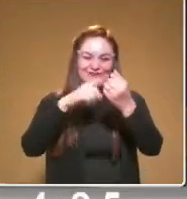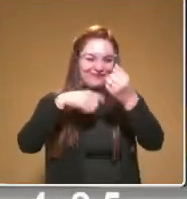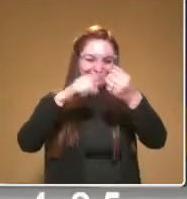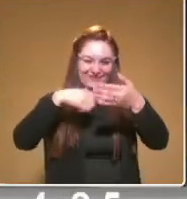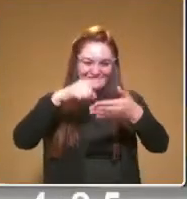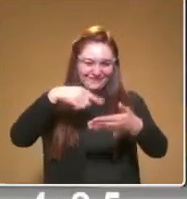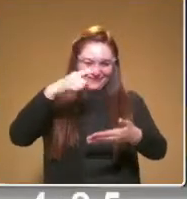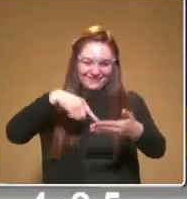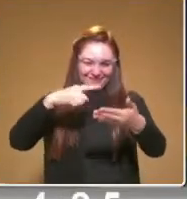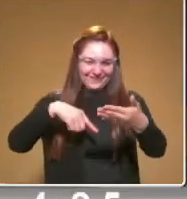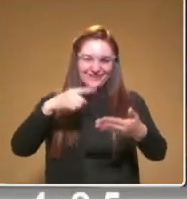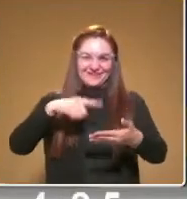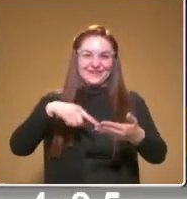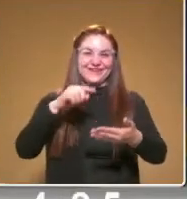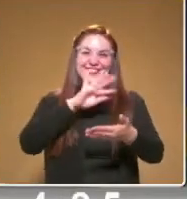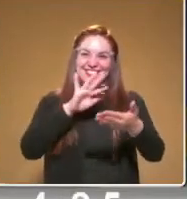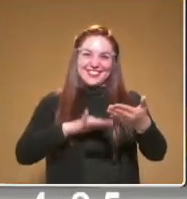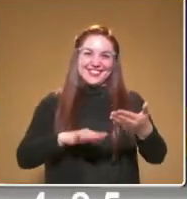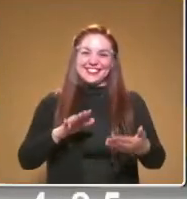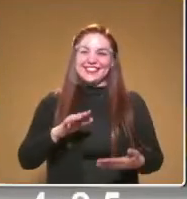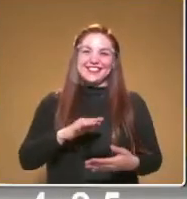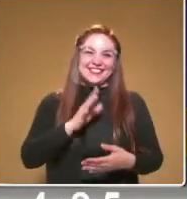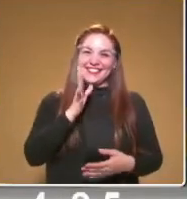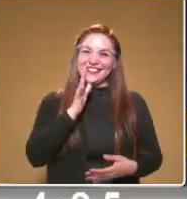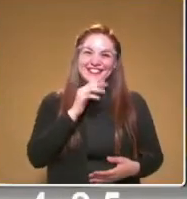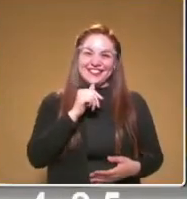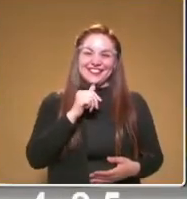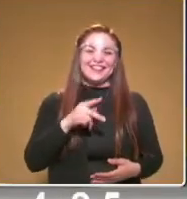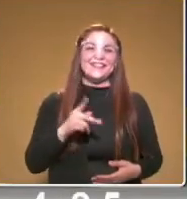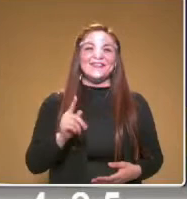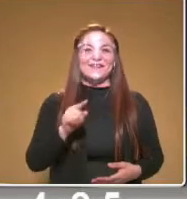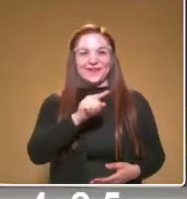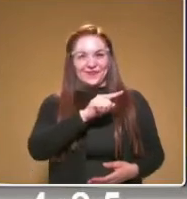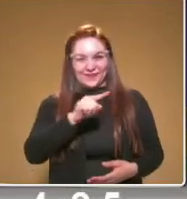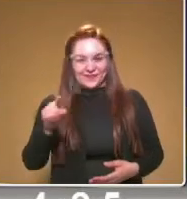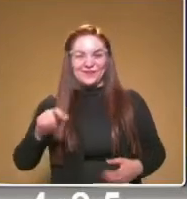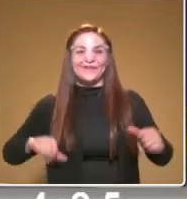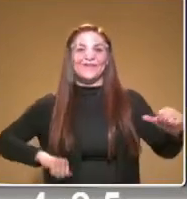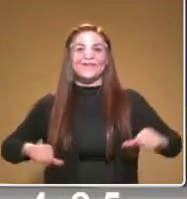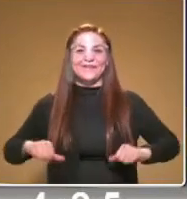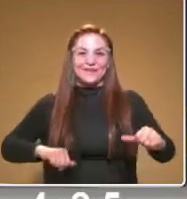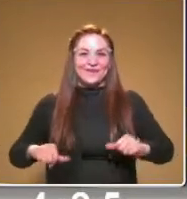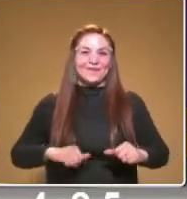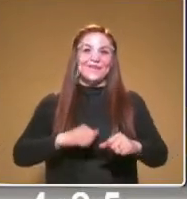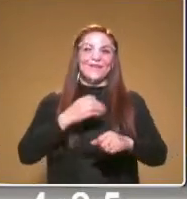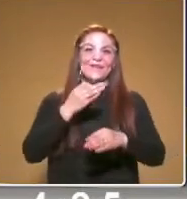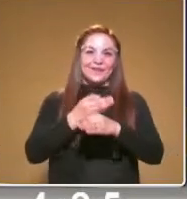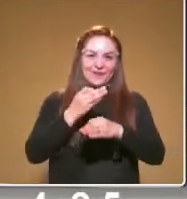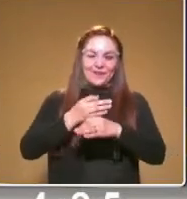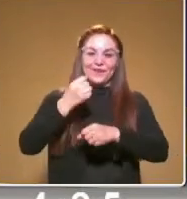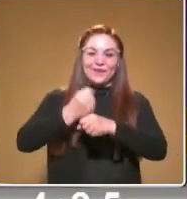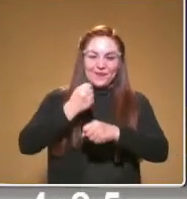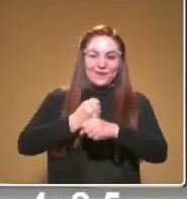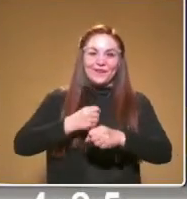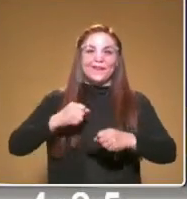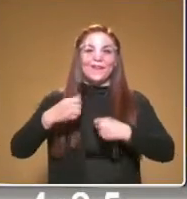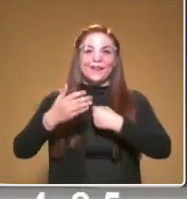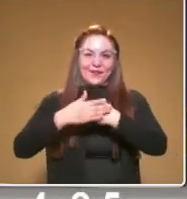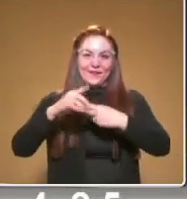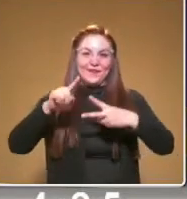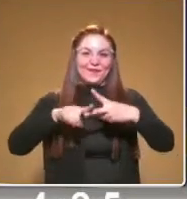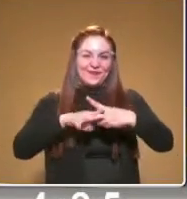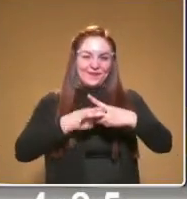Todo, ¿verdad? Así es. Pero bueno, entonces se quedan con esa actividad para retomar ahorita la clase de matemáticas, que va a estar